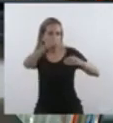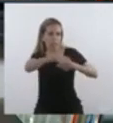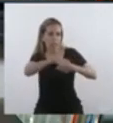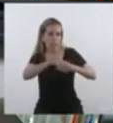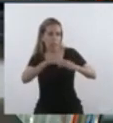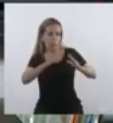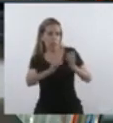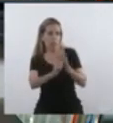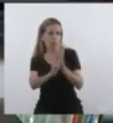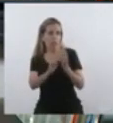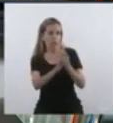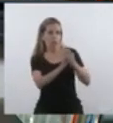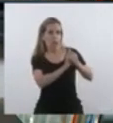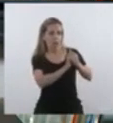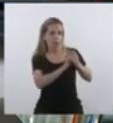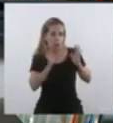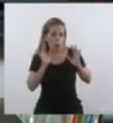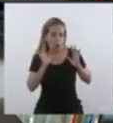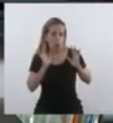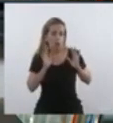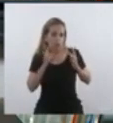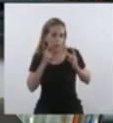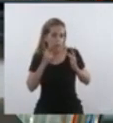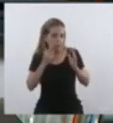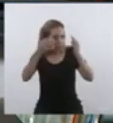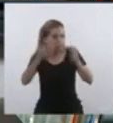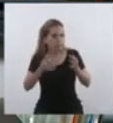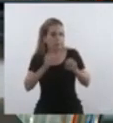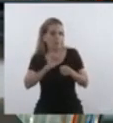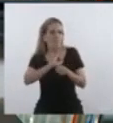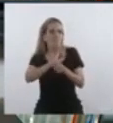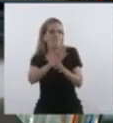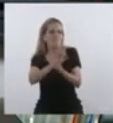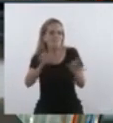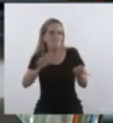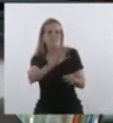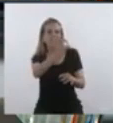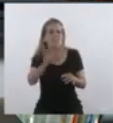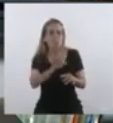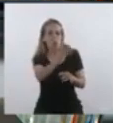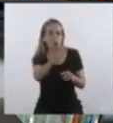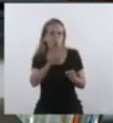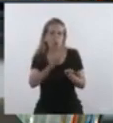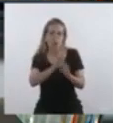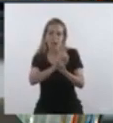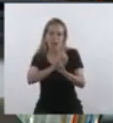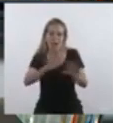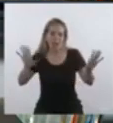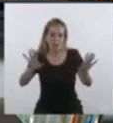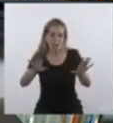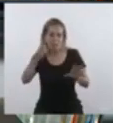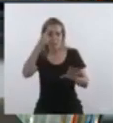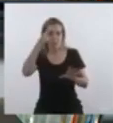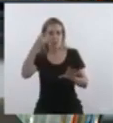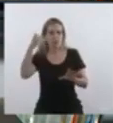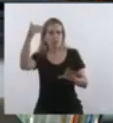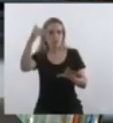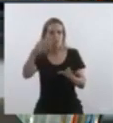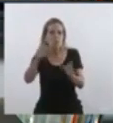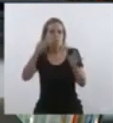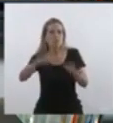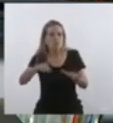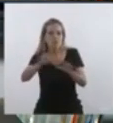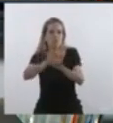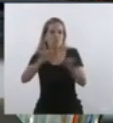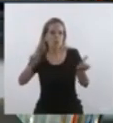Evidentemente, el virus nos está atacando. Y lejos está de ceder. Por eso,